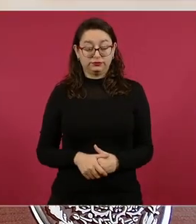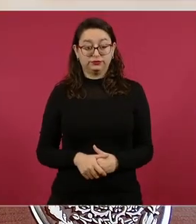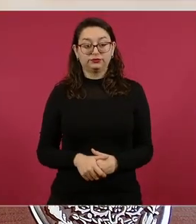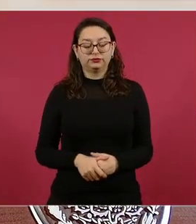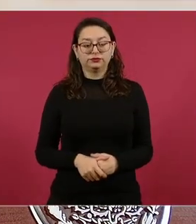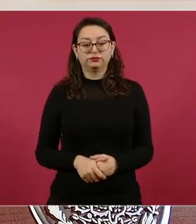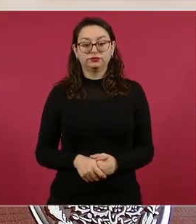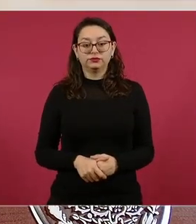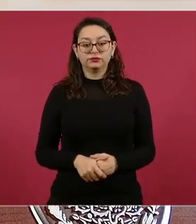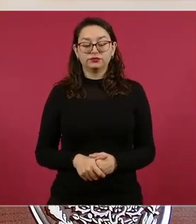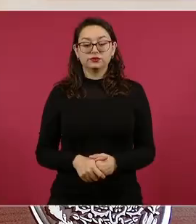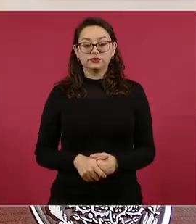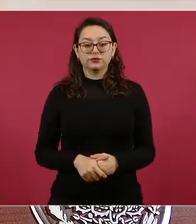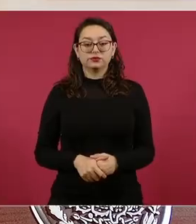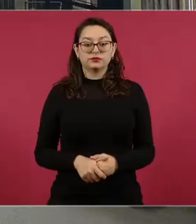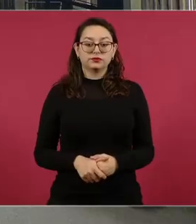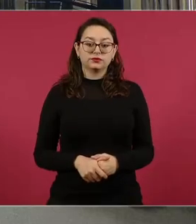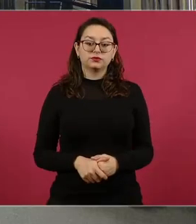Muy bien.